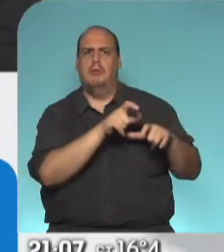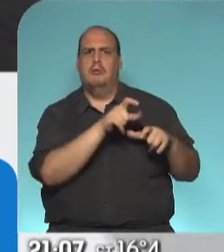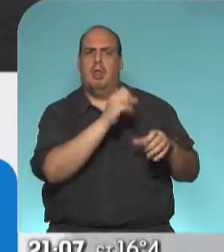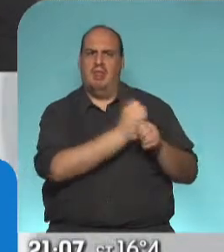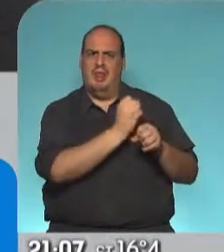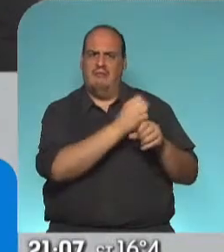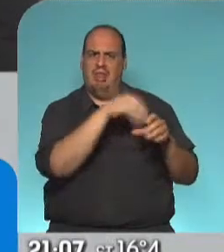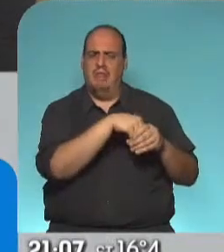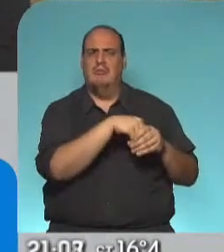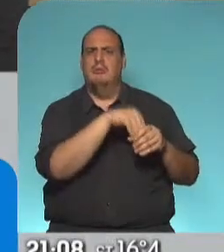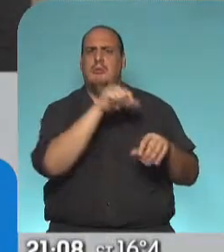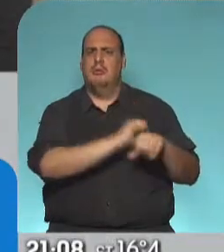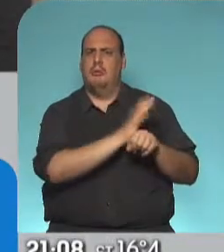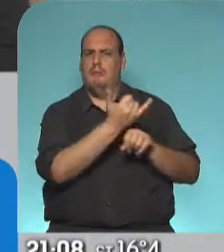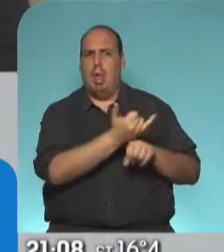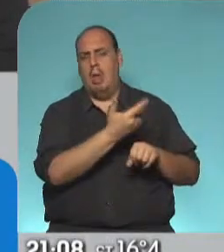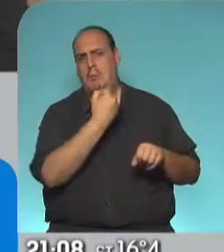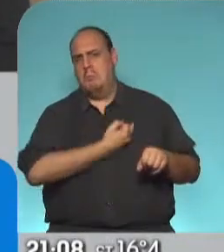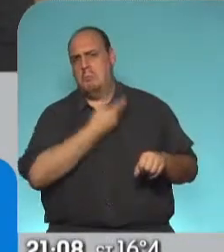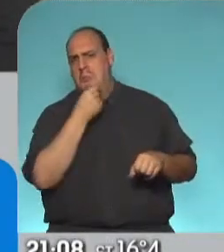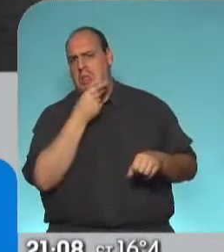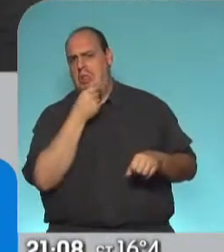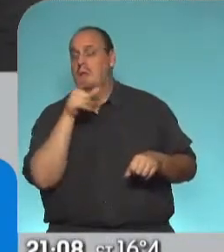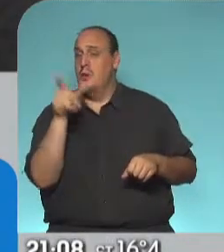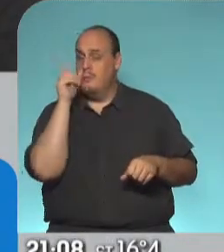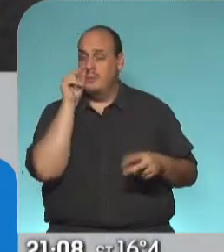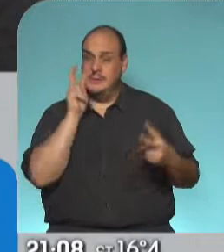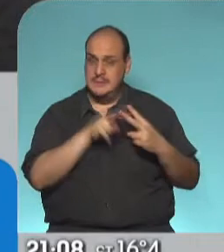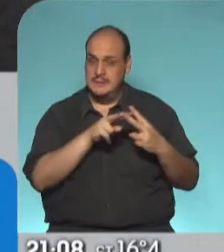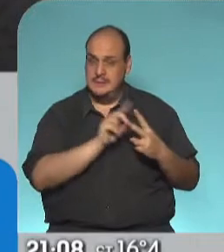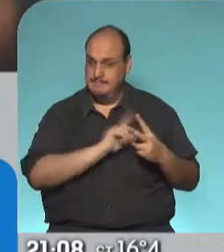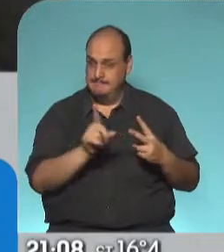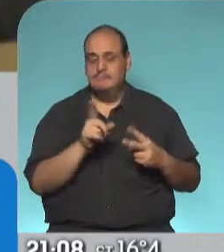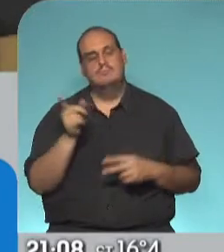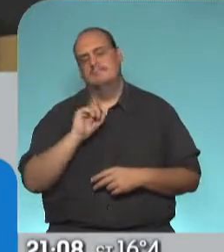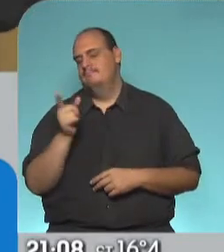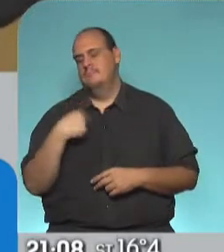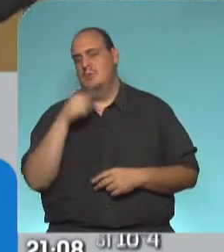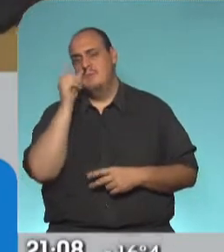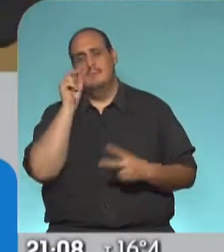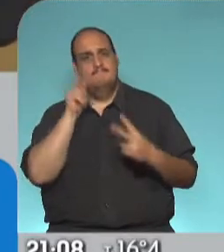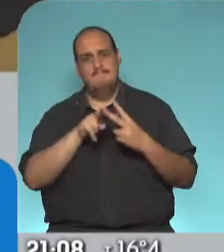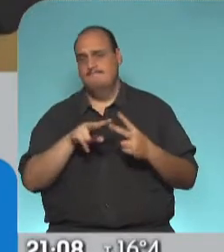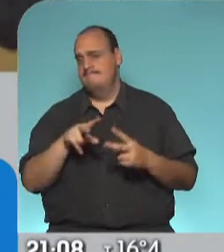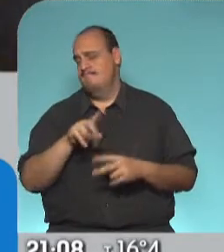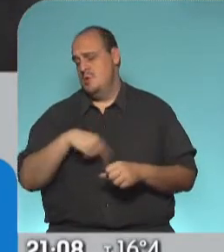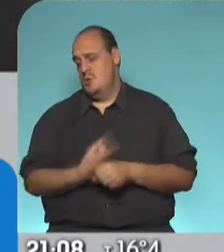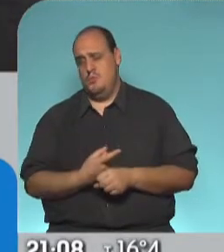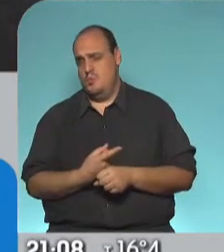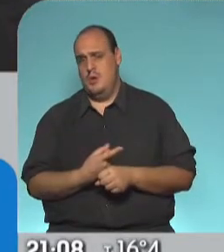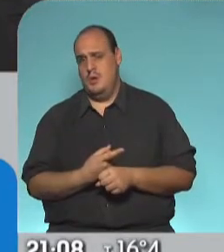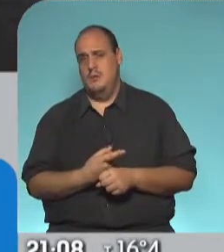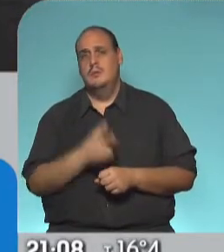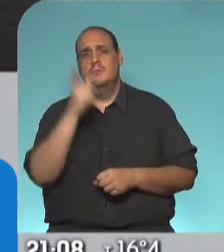dentro del geriátrico donde estaba mi papá. ¿Vos no pudiste ver a tu papá todavía? Yo no pude ver a mi papá ya está en